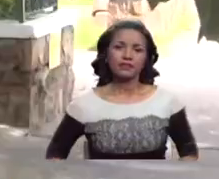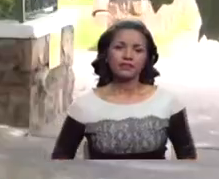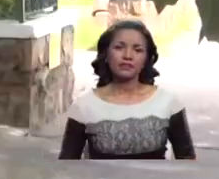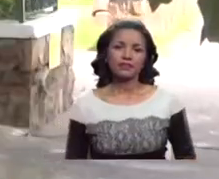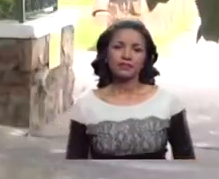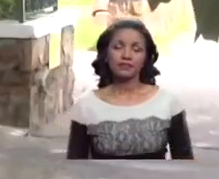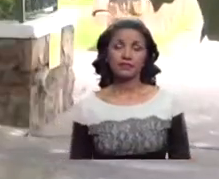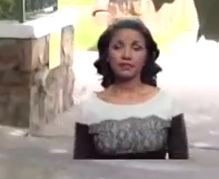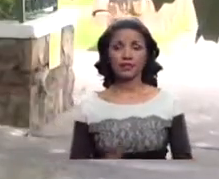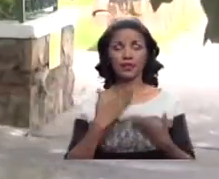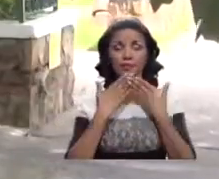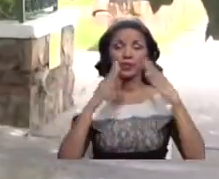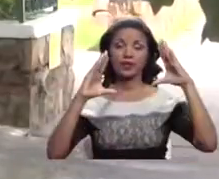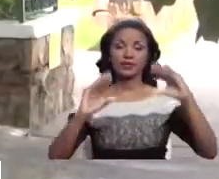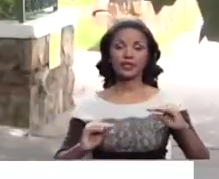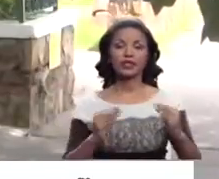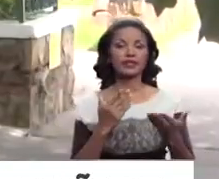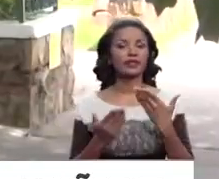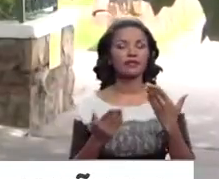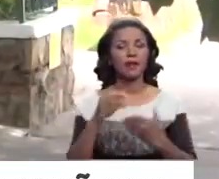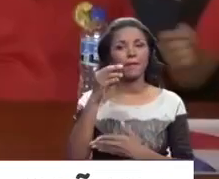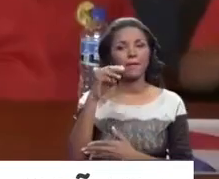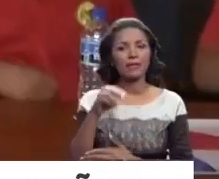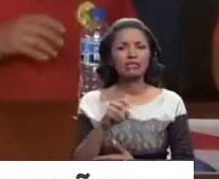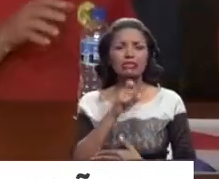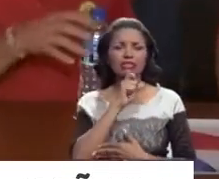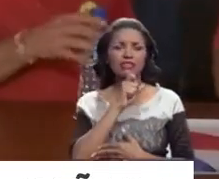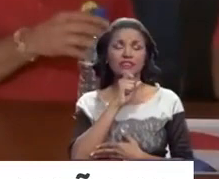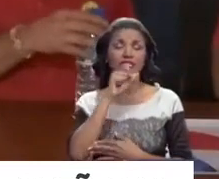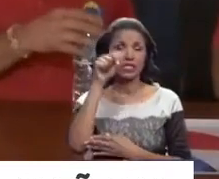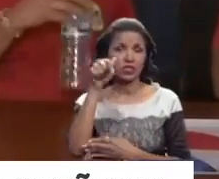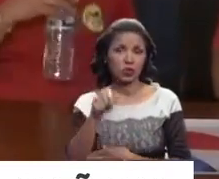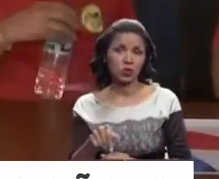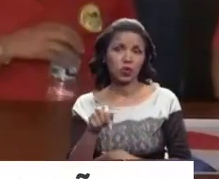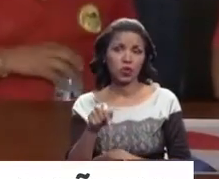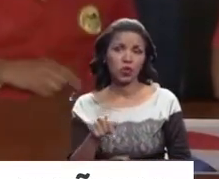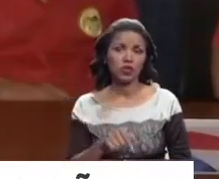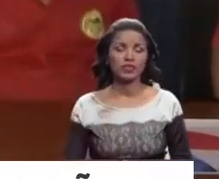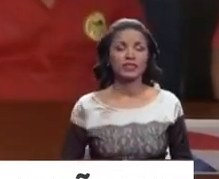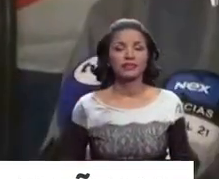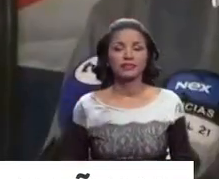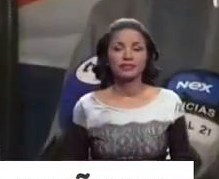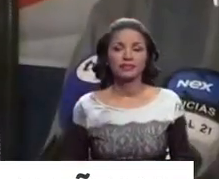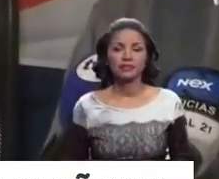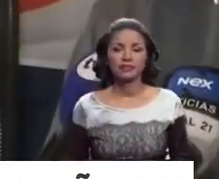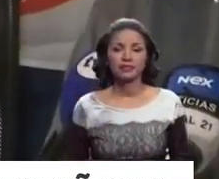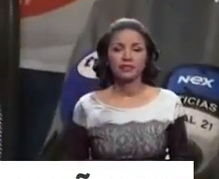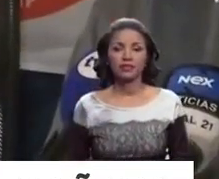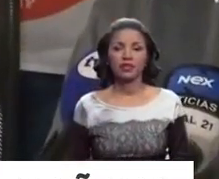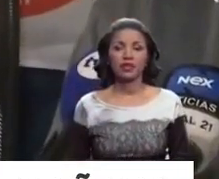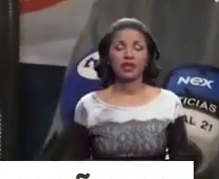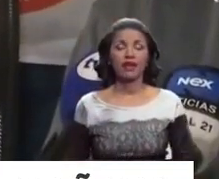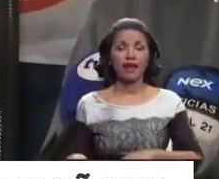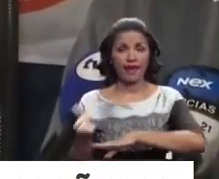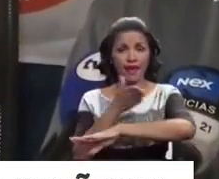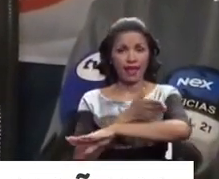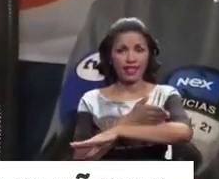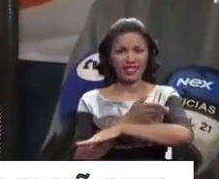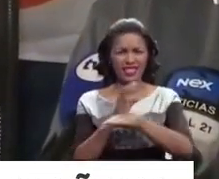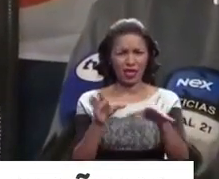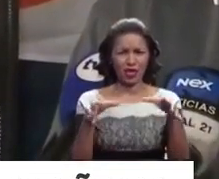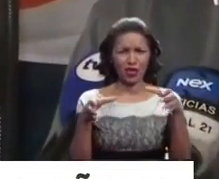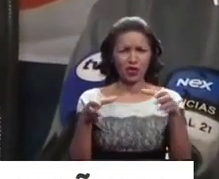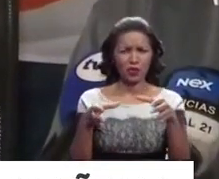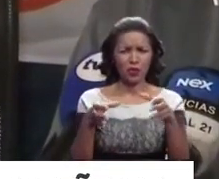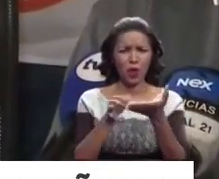Buenas tardes. Se prevé que sea un miércoles complicado para la movilidad. ¿Por qué? Pues en conferencia de prensa, la Alianza Pueblo